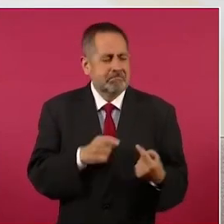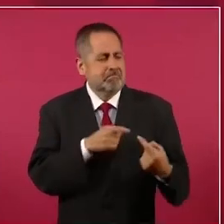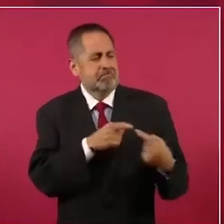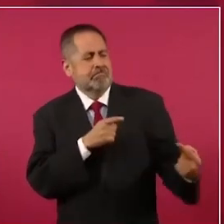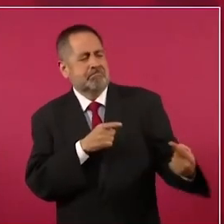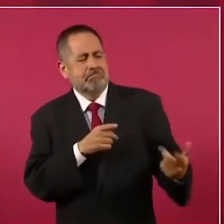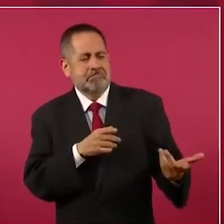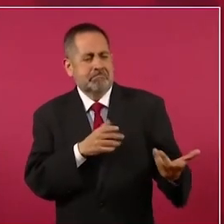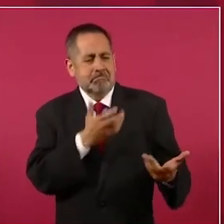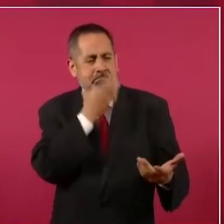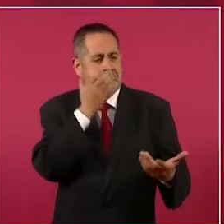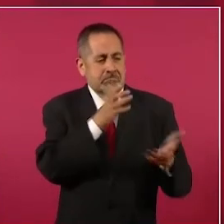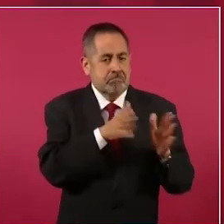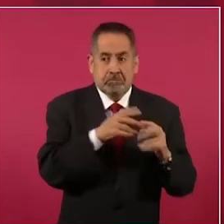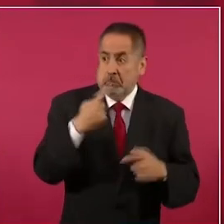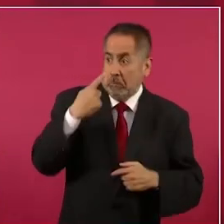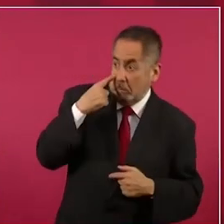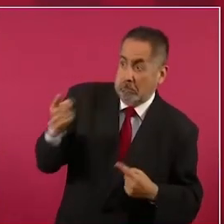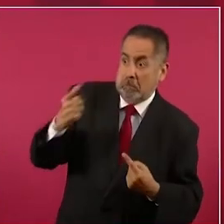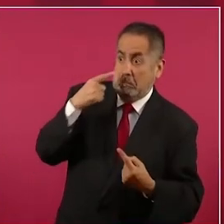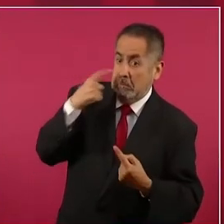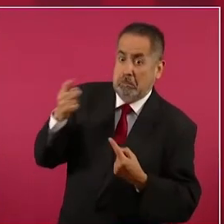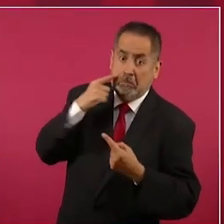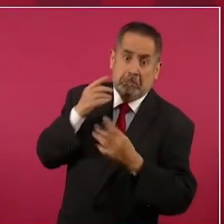adversarios conservadores.